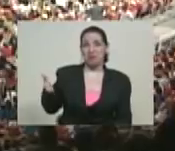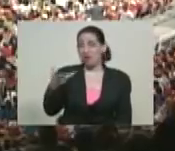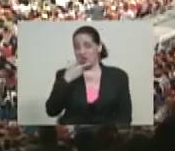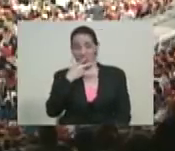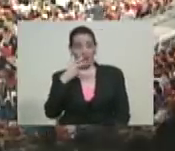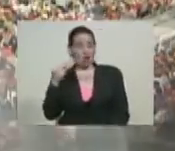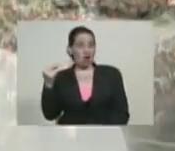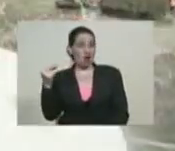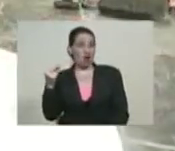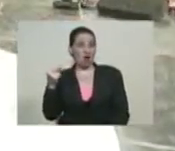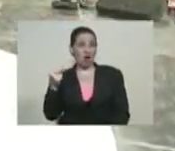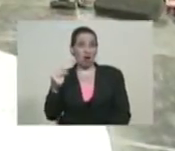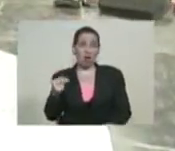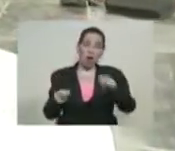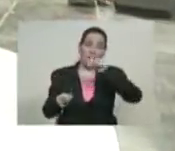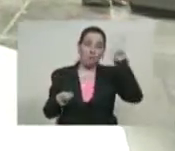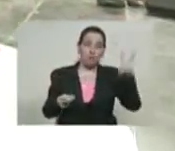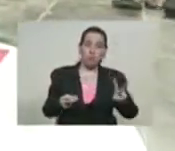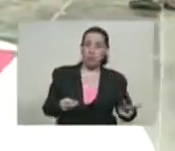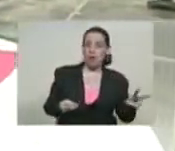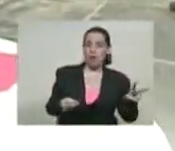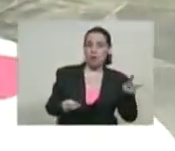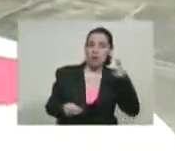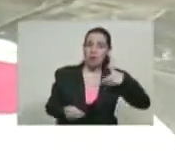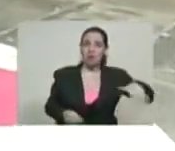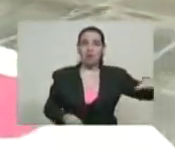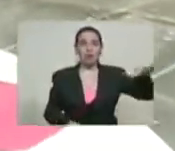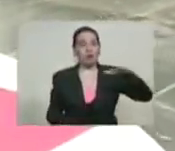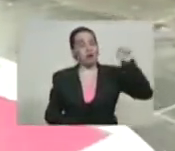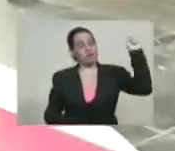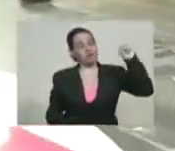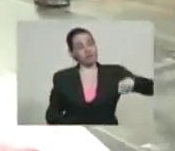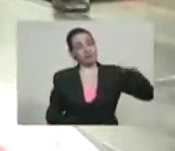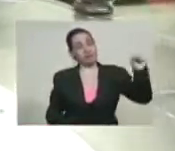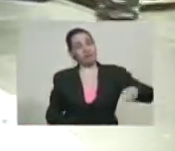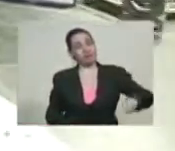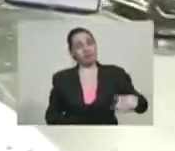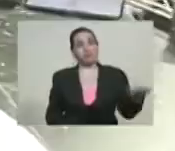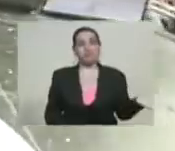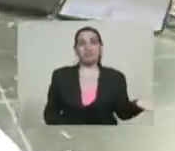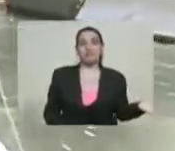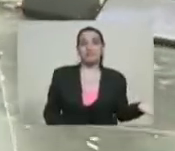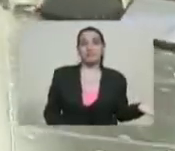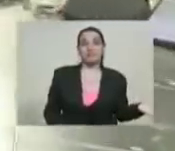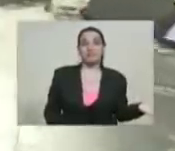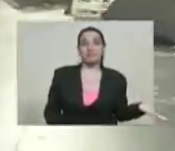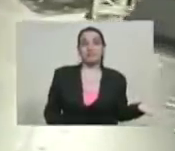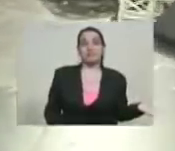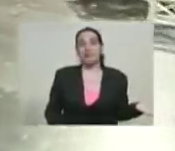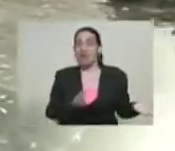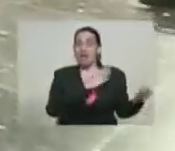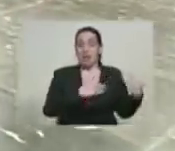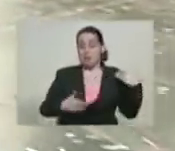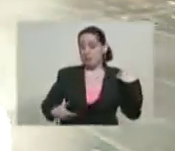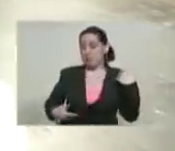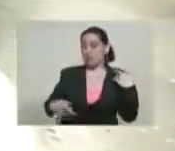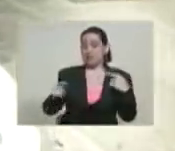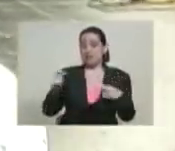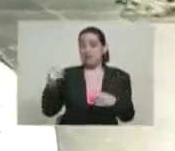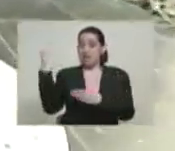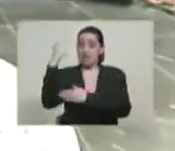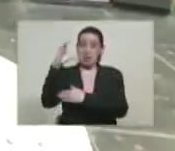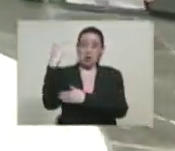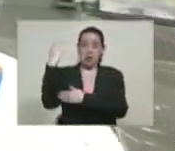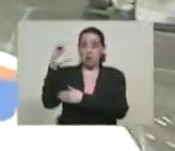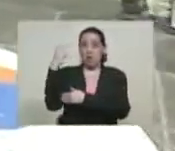o el pueblo de Venezuela? El presidente imperialista Juan Manuel